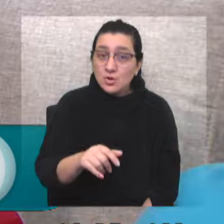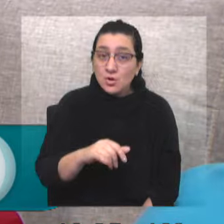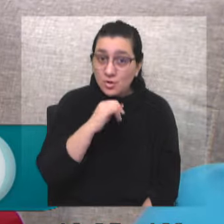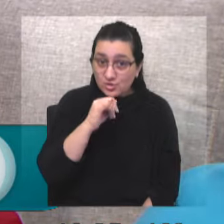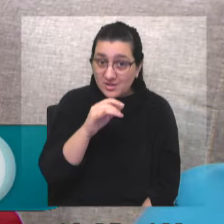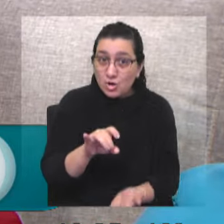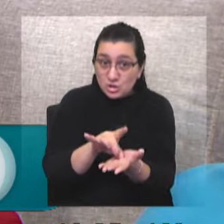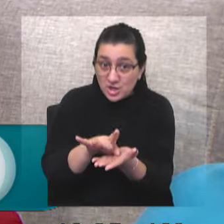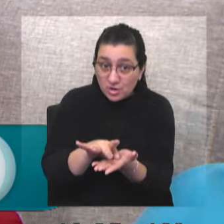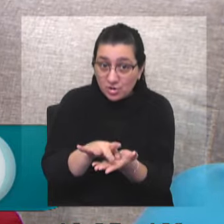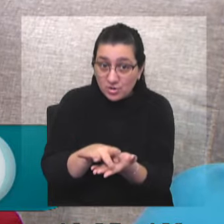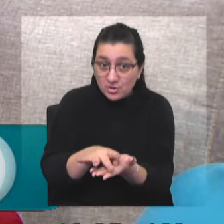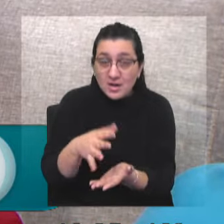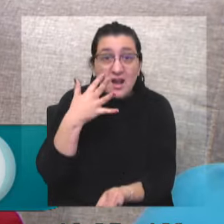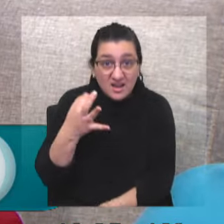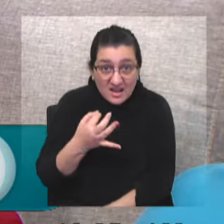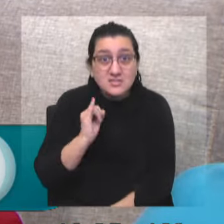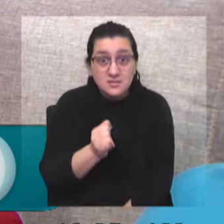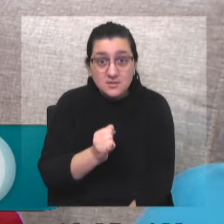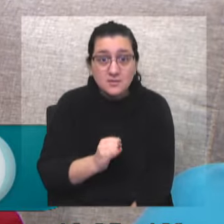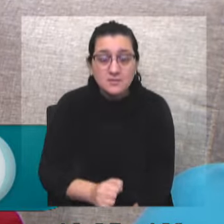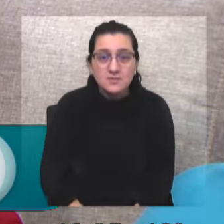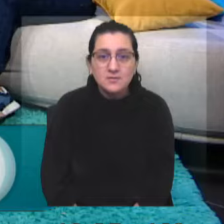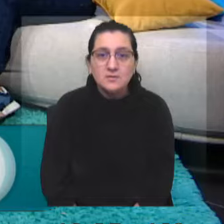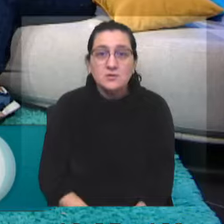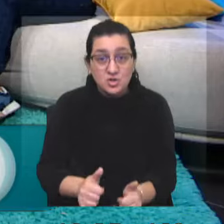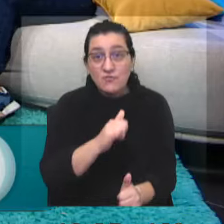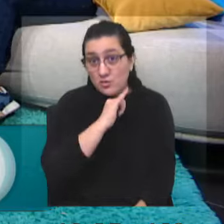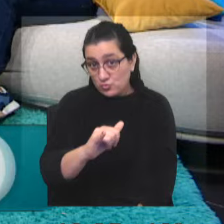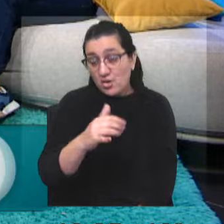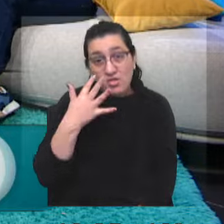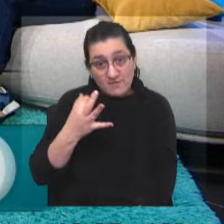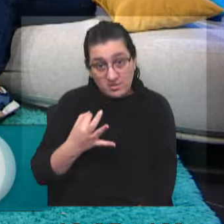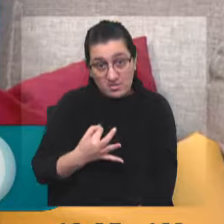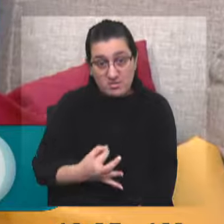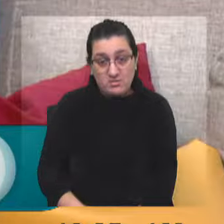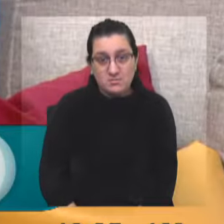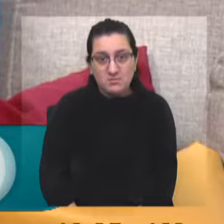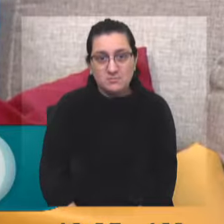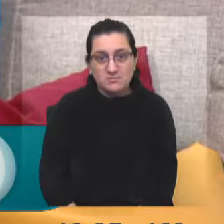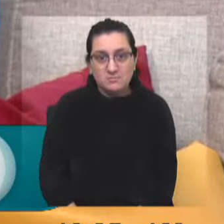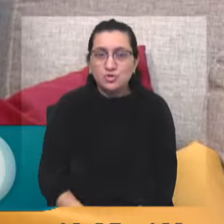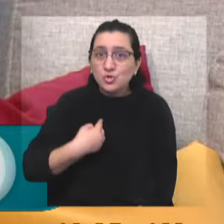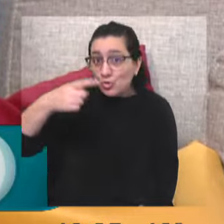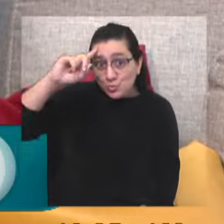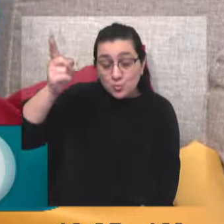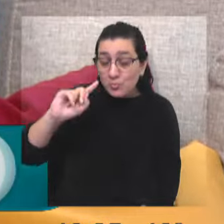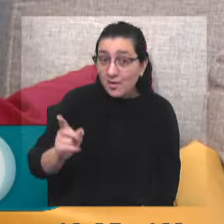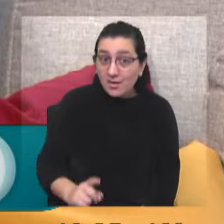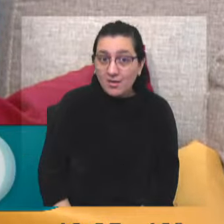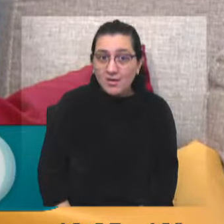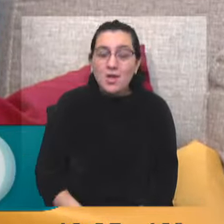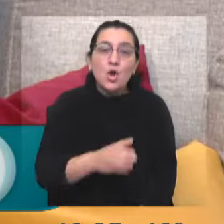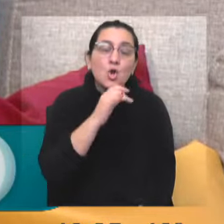niño? En el caso real, sí. Bueno, ese caso ya fue muy claro. Siguió todo en su momento. Yo ni me enteré. Contame desde el